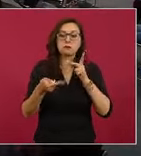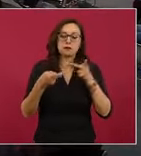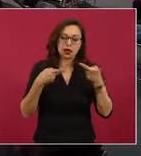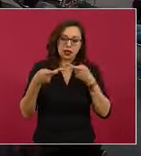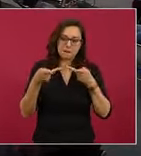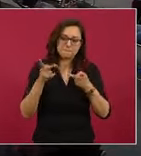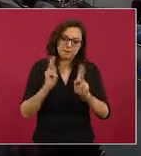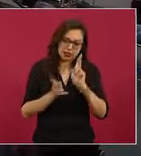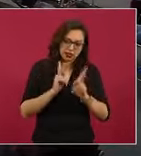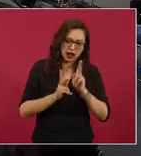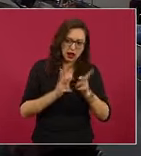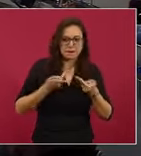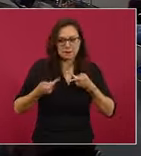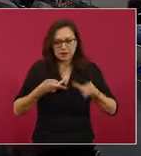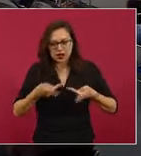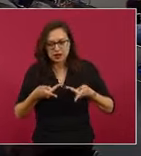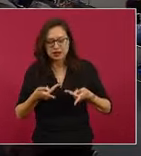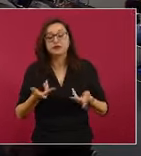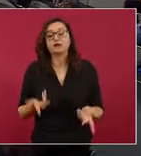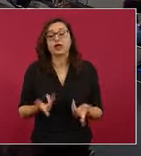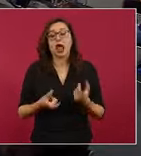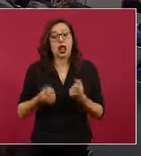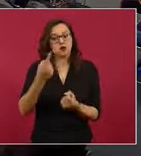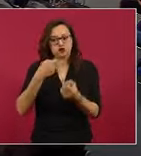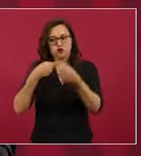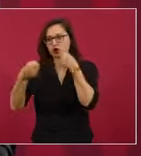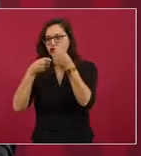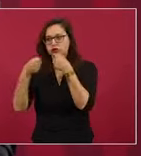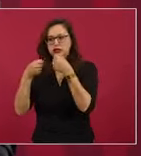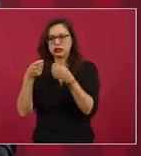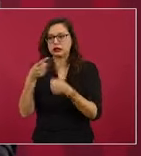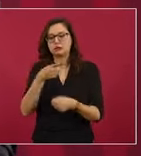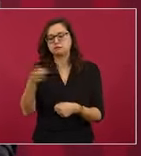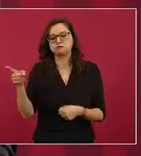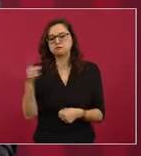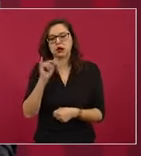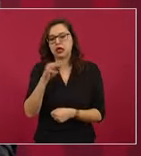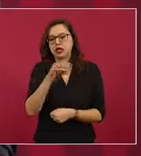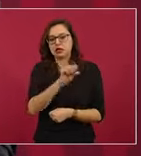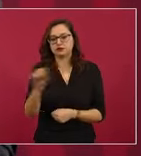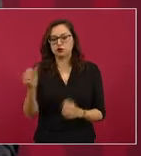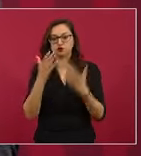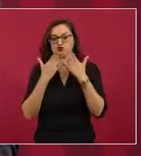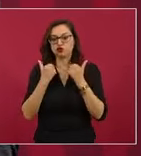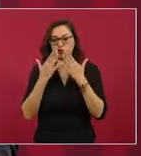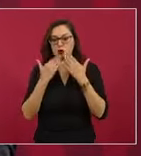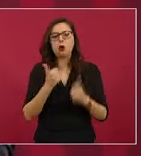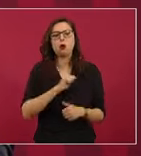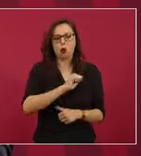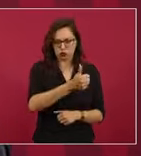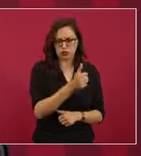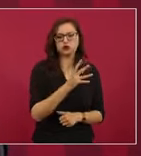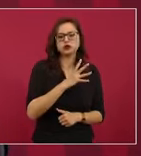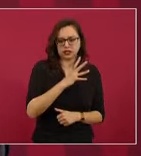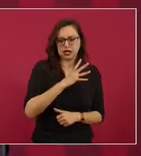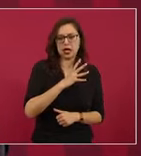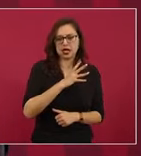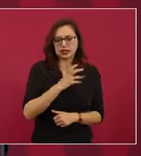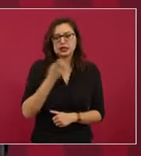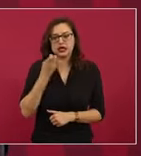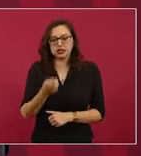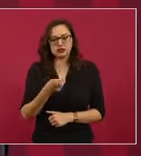cuentan con la seguridad social. Eso ya